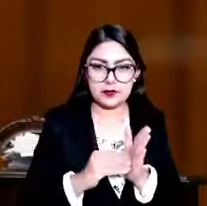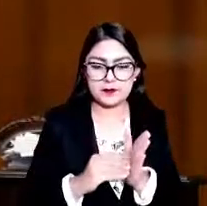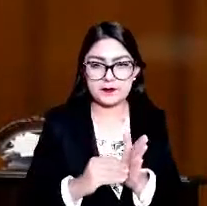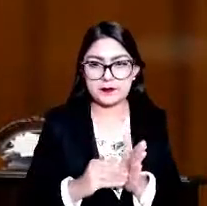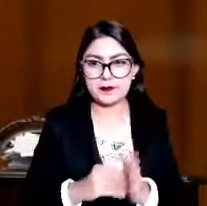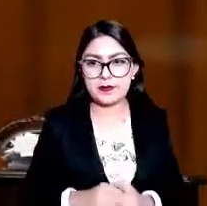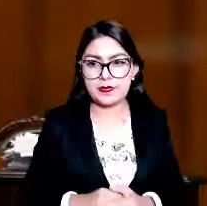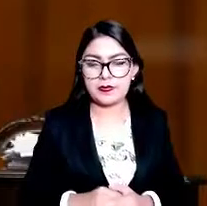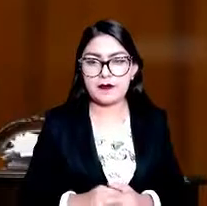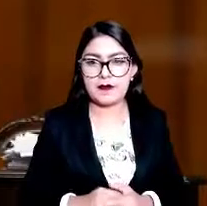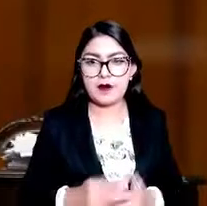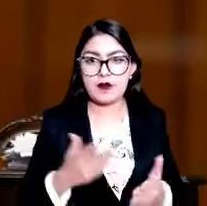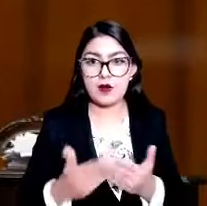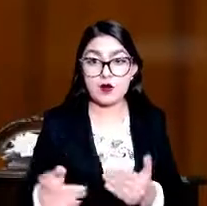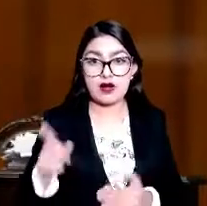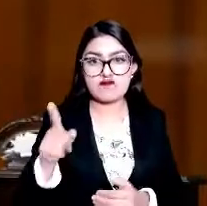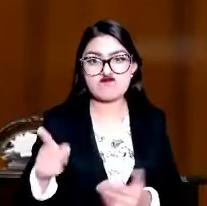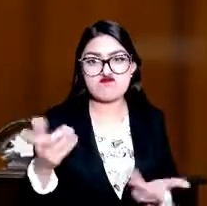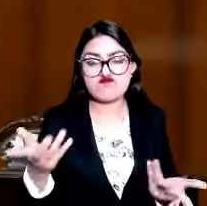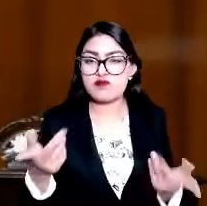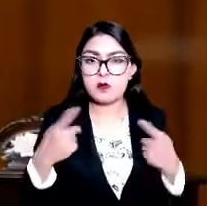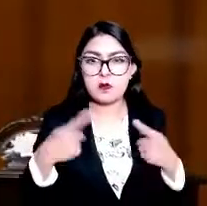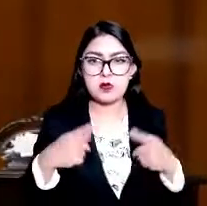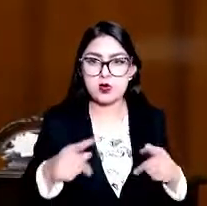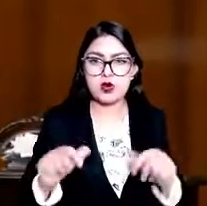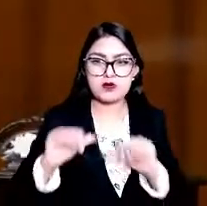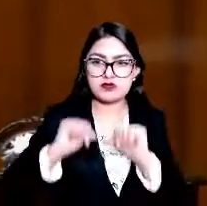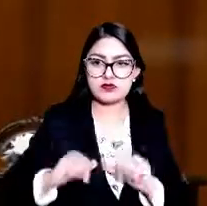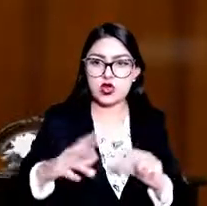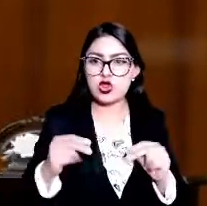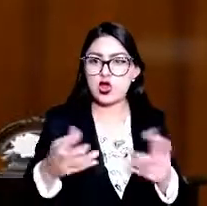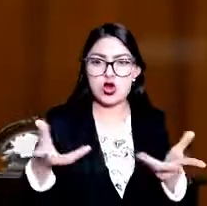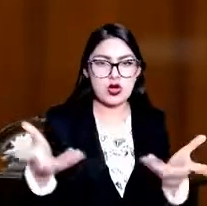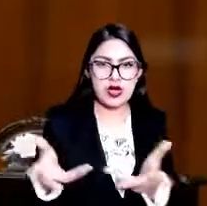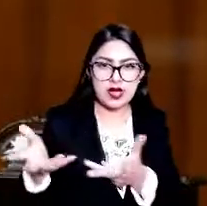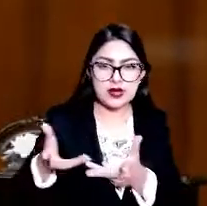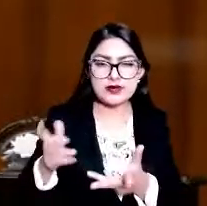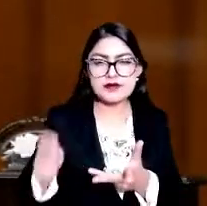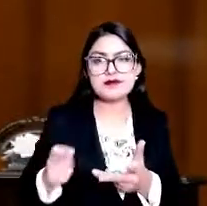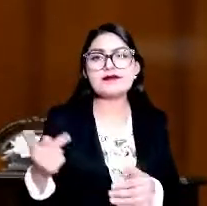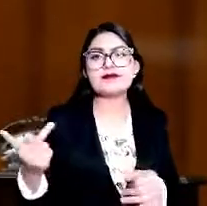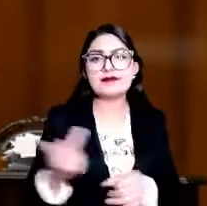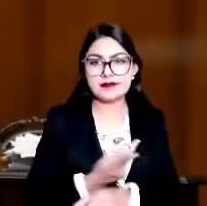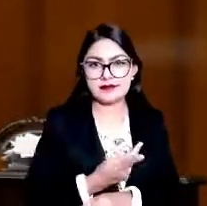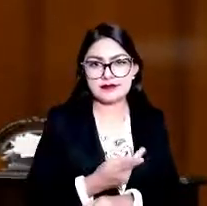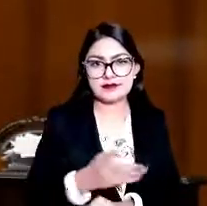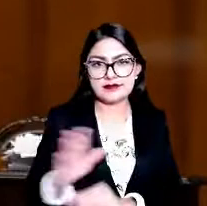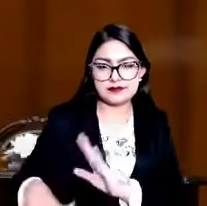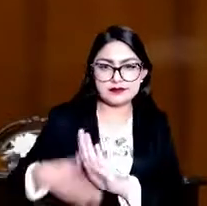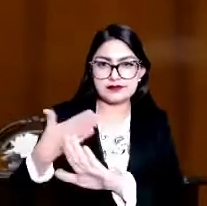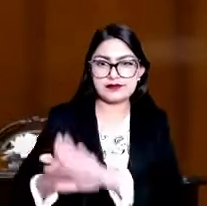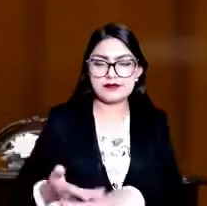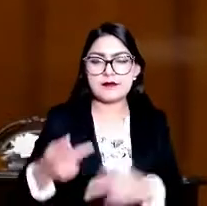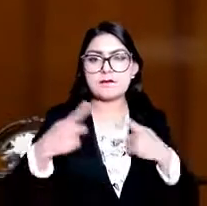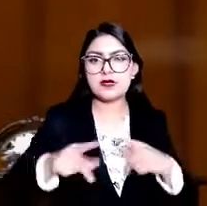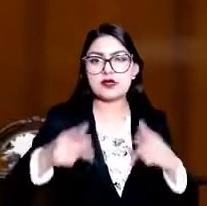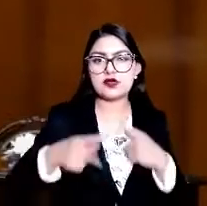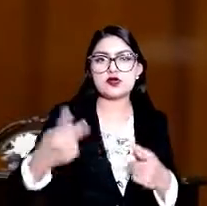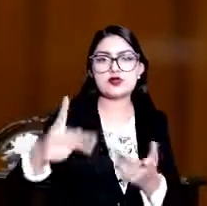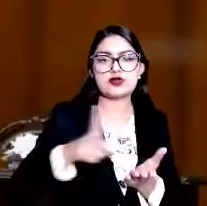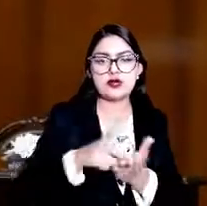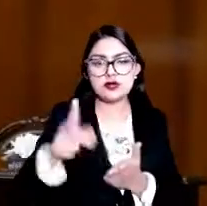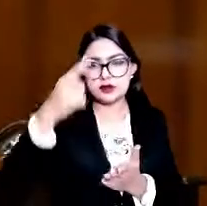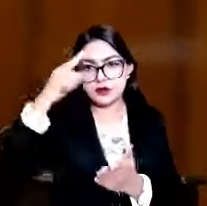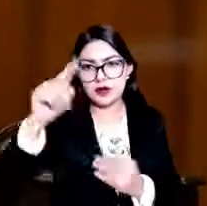Esta falta de acción y compromiso está dañando el derecho a la movilidad de las personas que transitan por nuestro